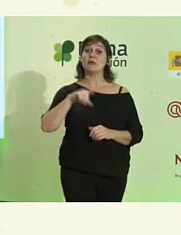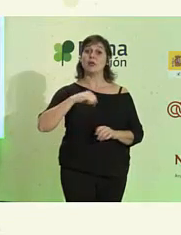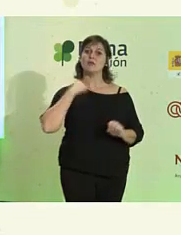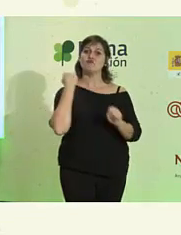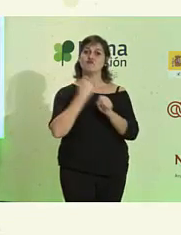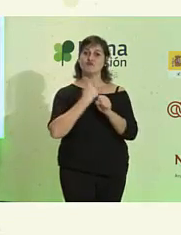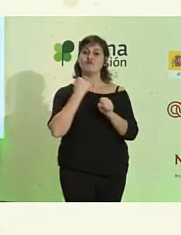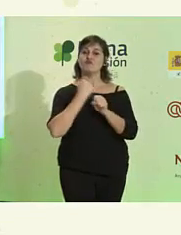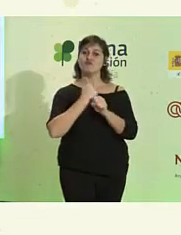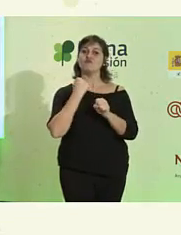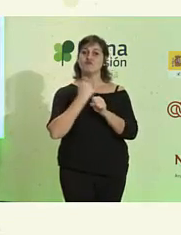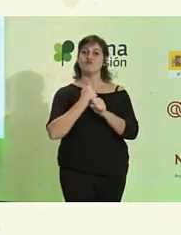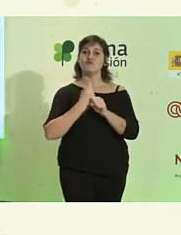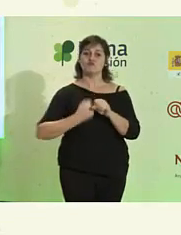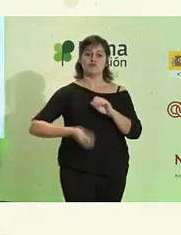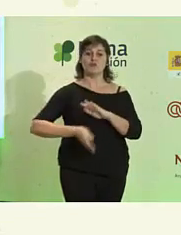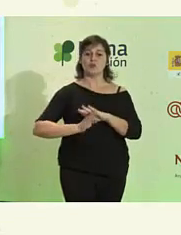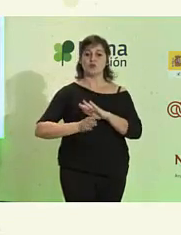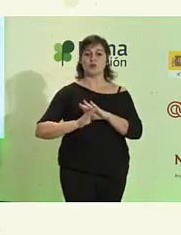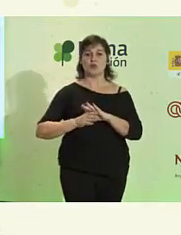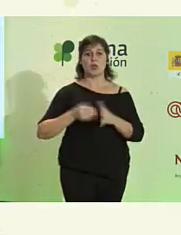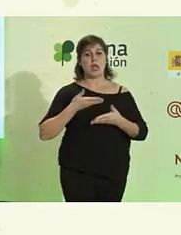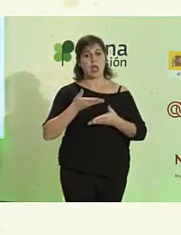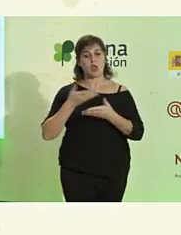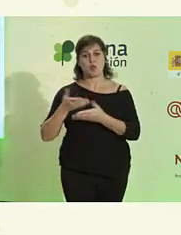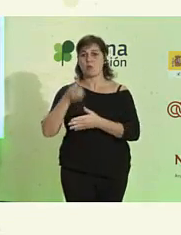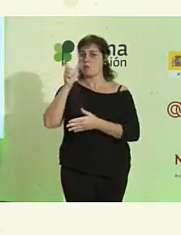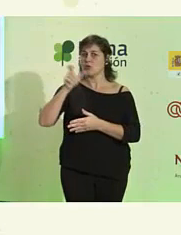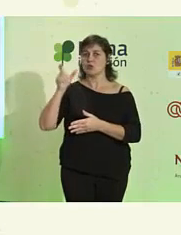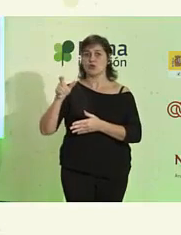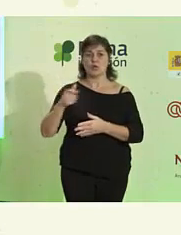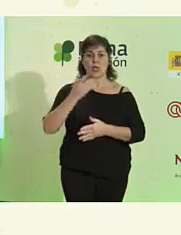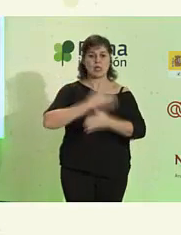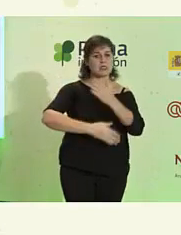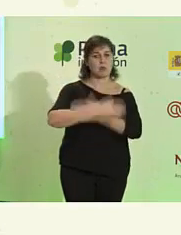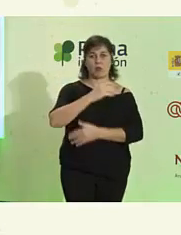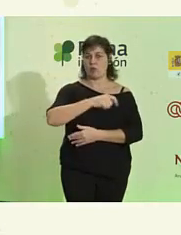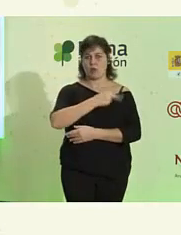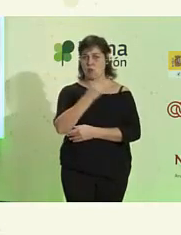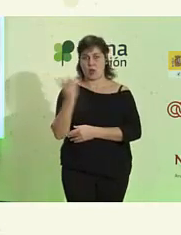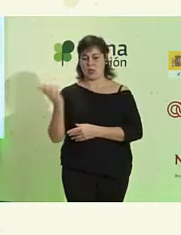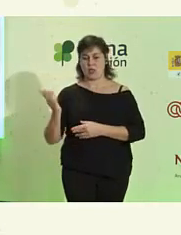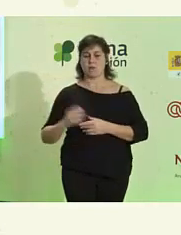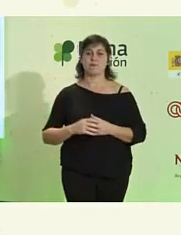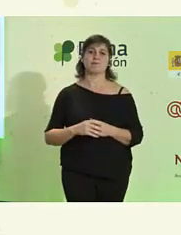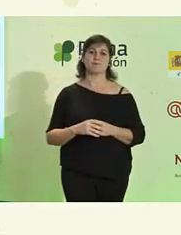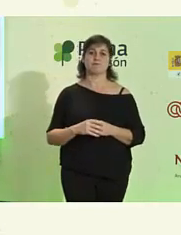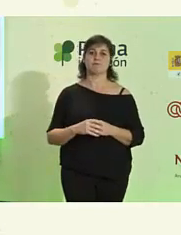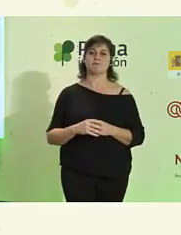trabajamos y ayudamos a personas con cualquier tipo de discapacidad.